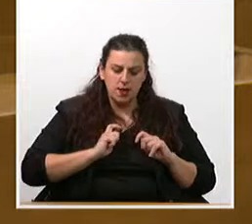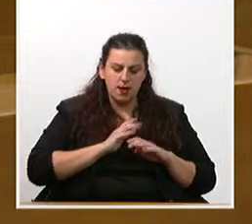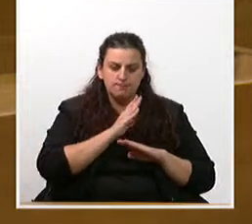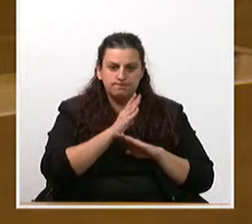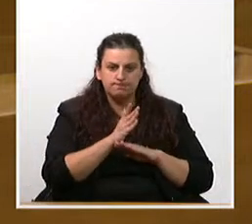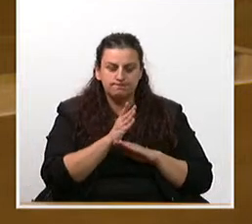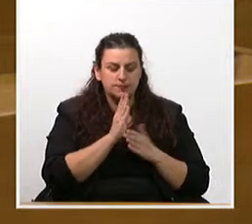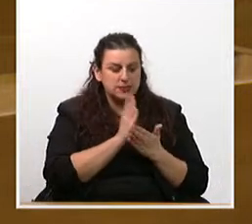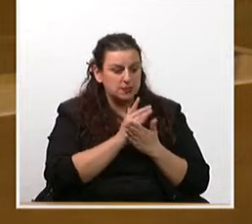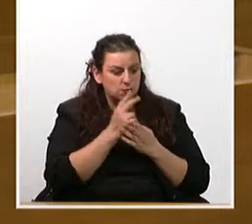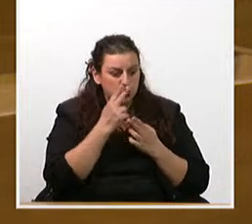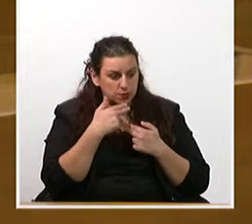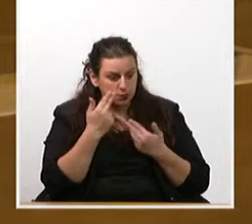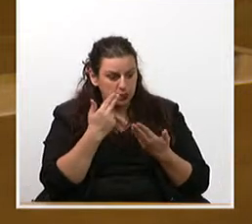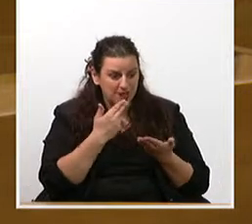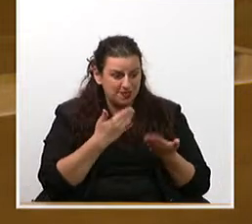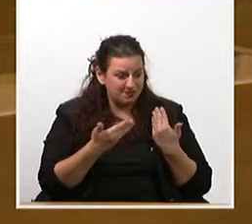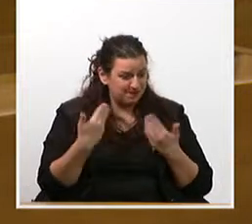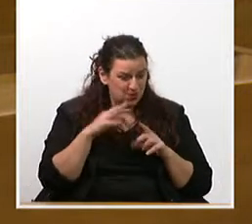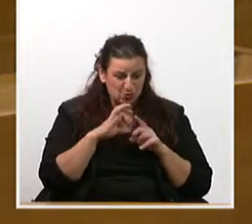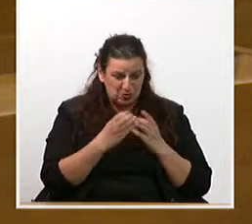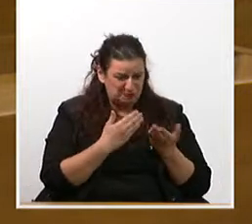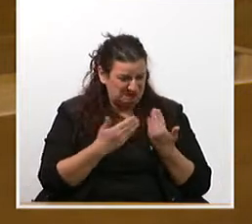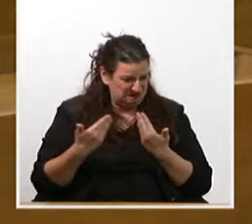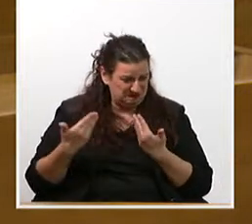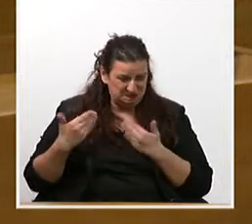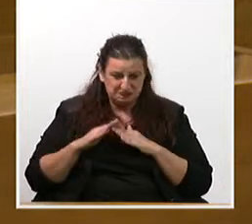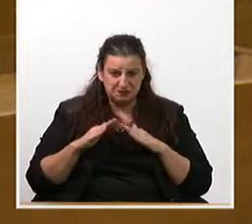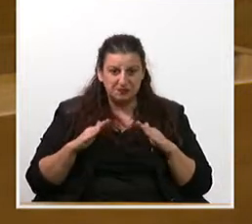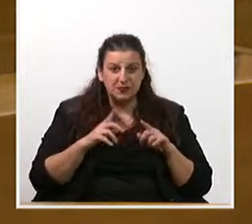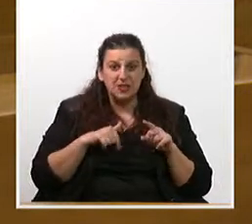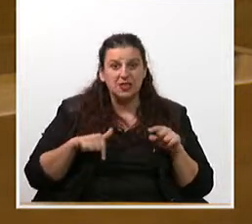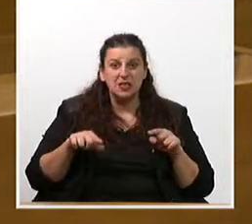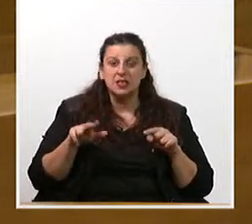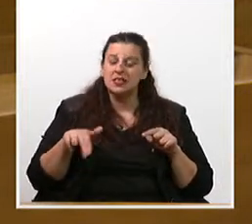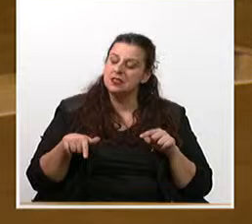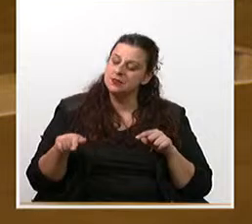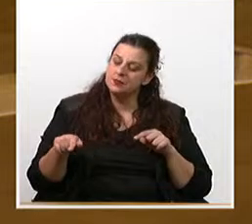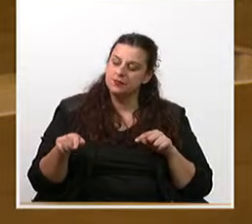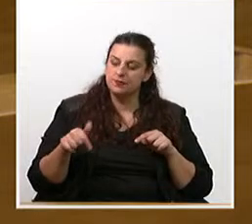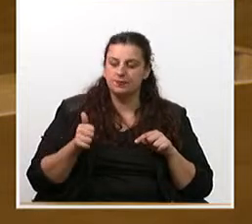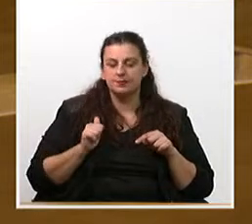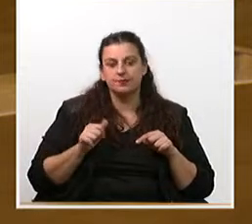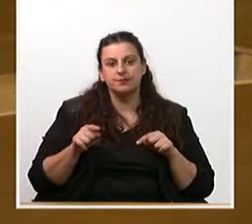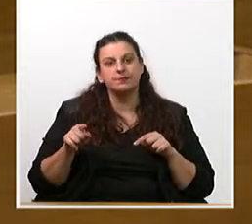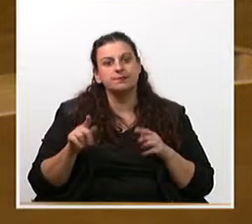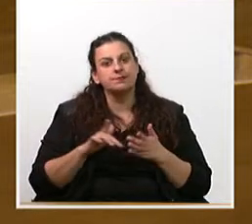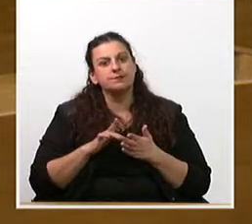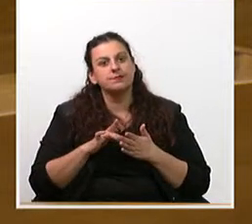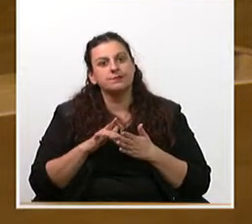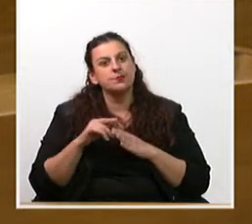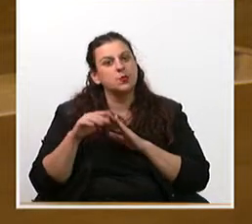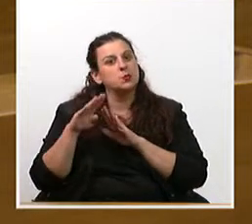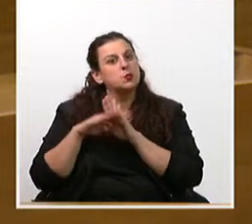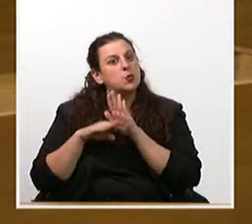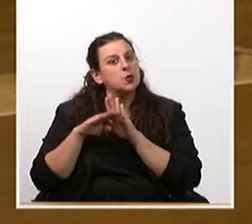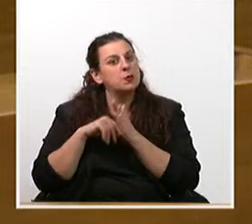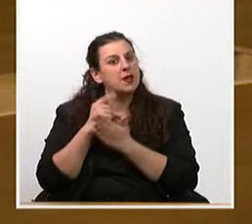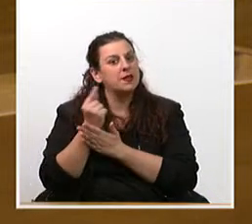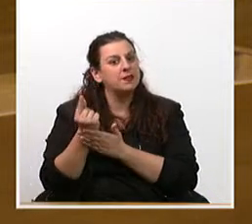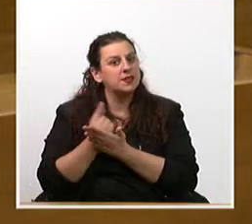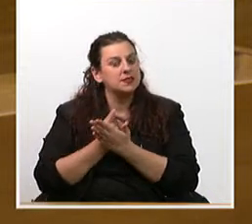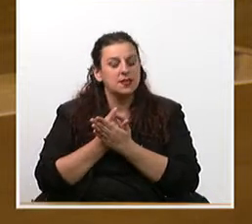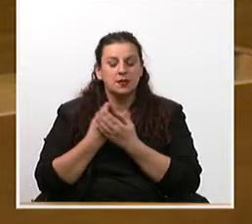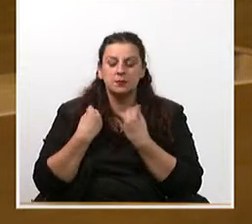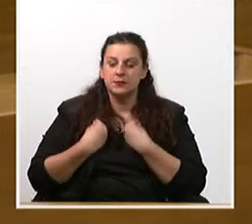deti públiques cultural Band V vien de renda graci a programa queñes